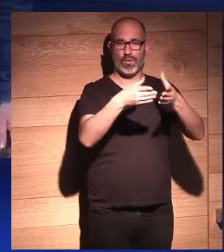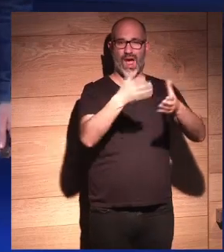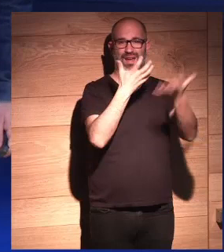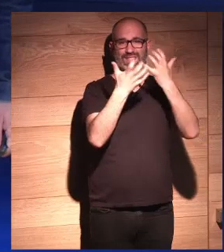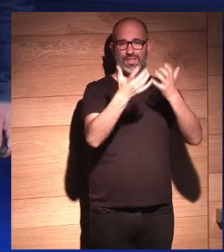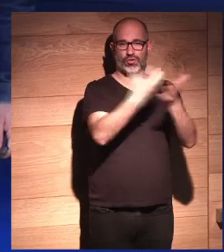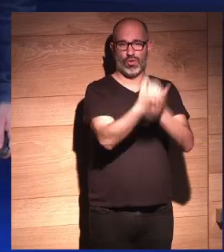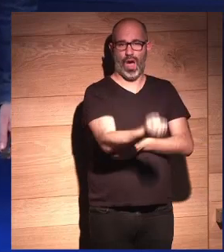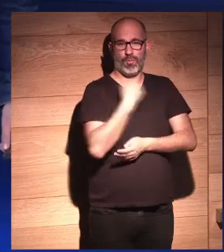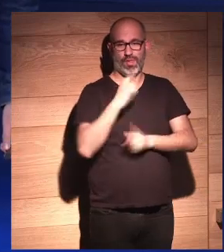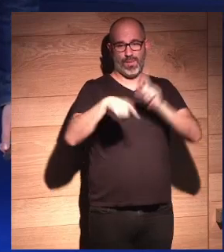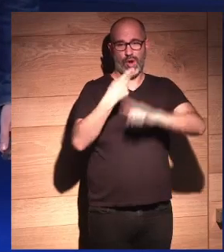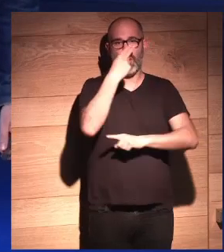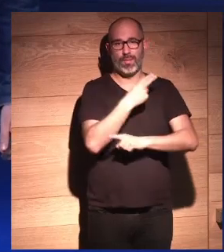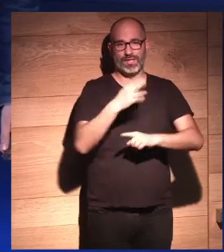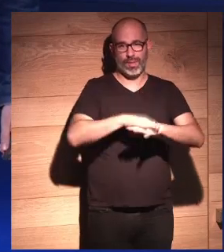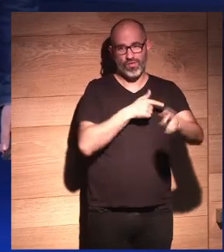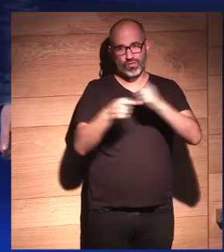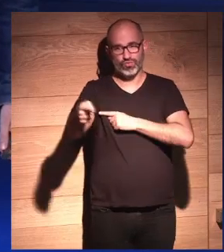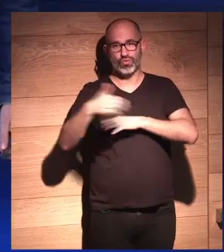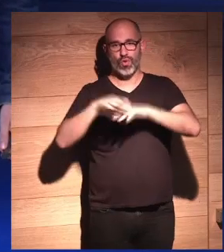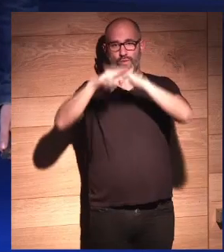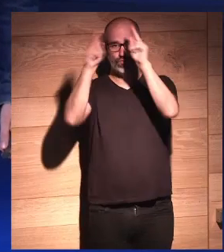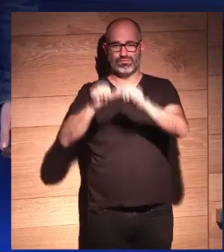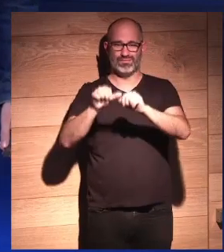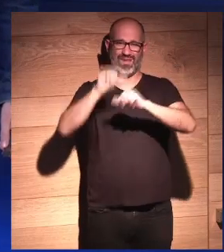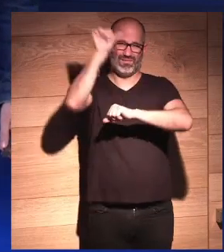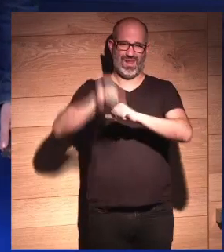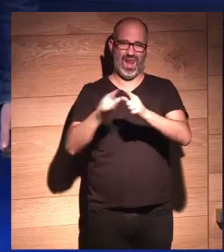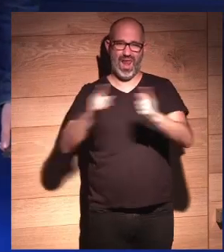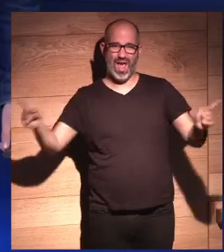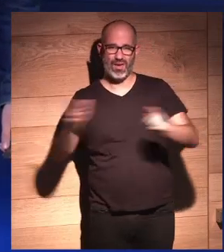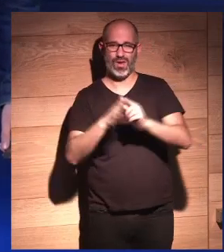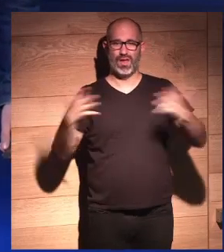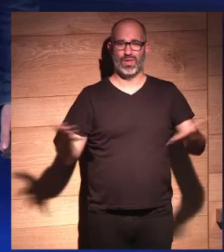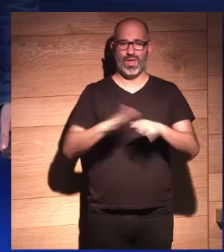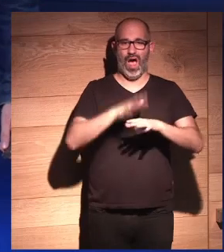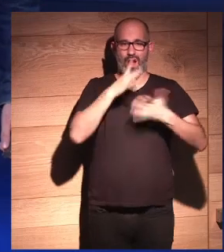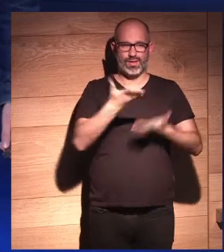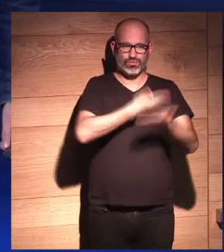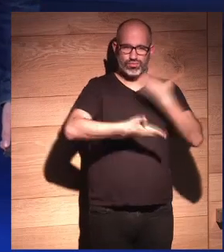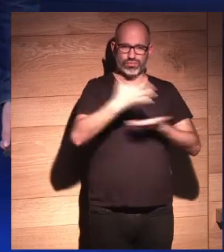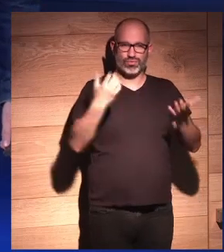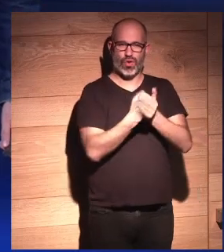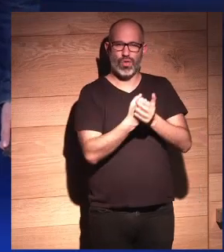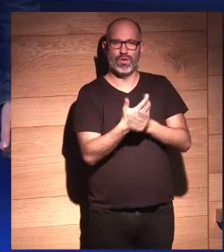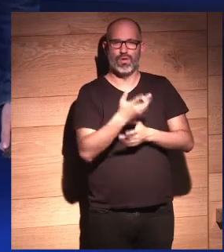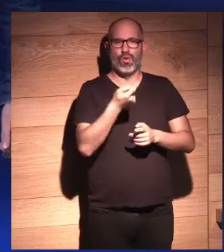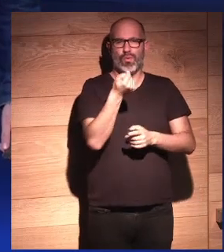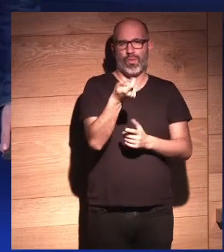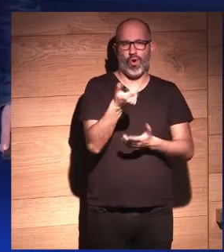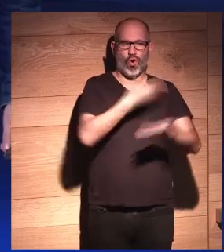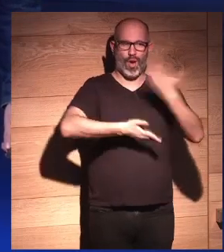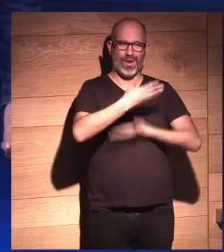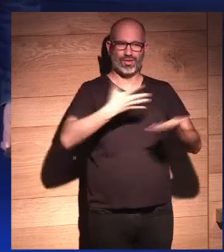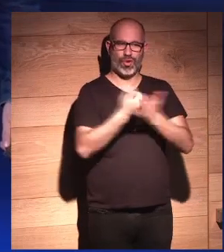están comprometidos con el largo y que ya sabemos un poco cómo funcionamos, pues con Nadia, con Ricardo, con el director de fotografía Ángel Amorós. Ha sido también un poco